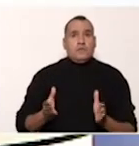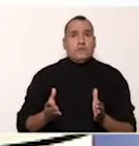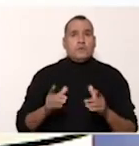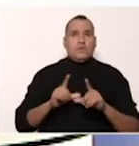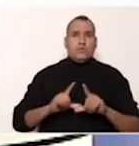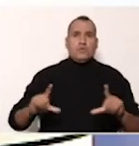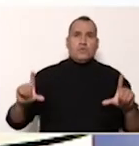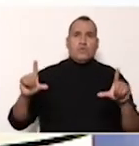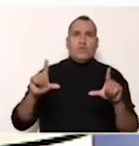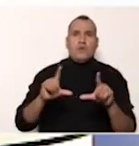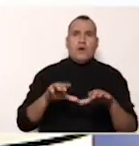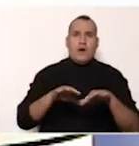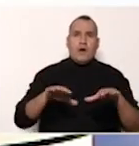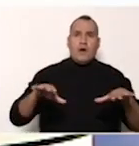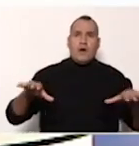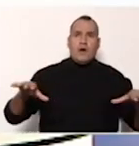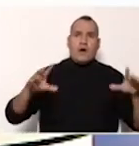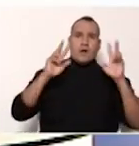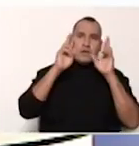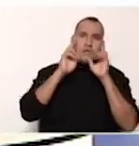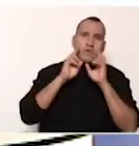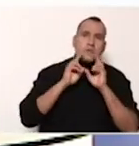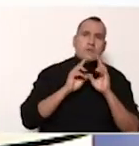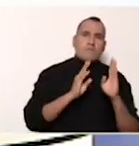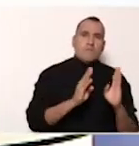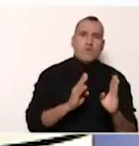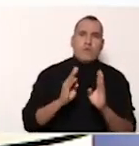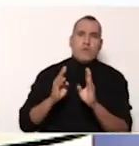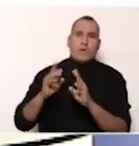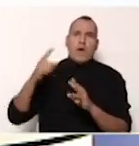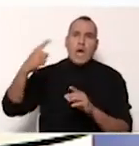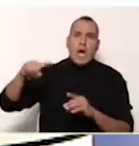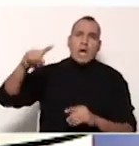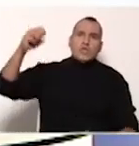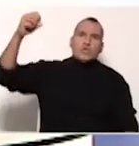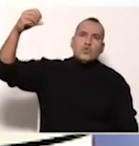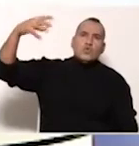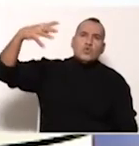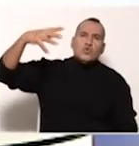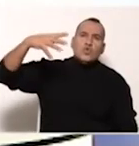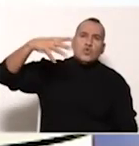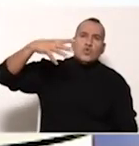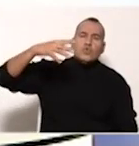espacio organizado, limpio, bien iluminado,